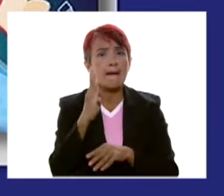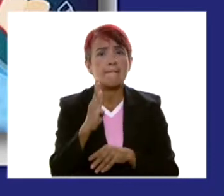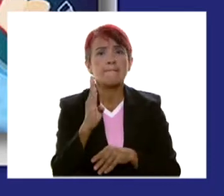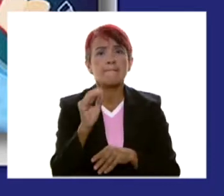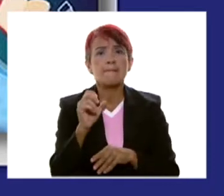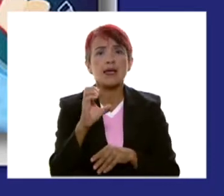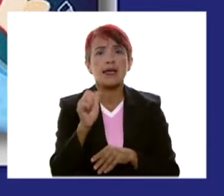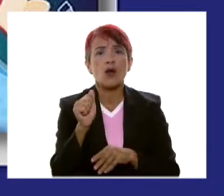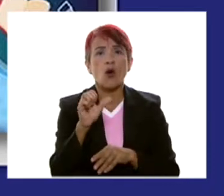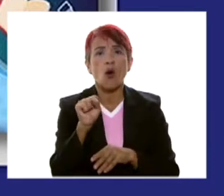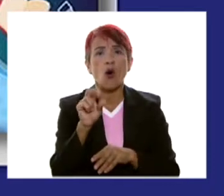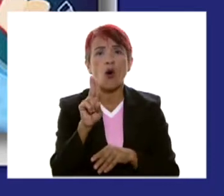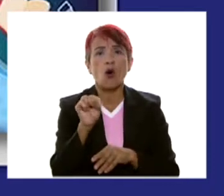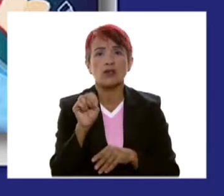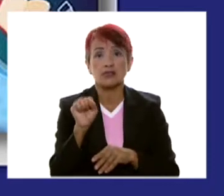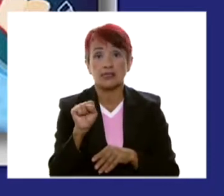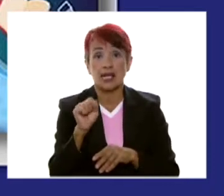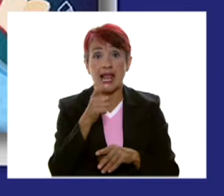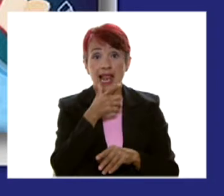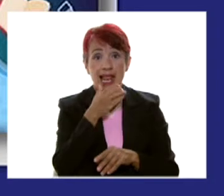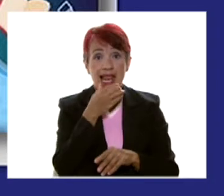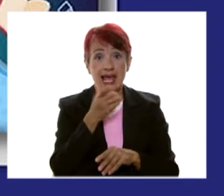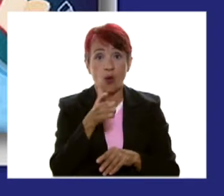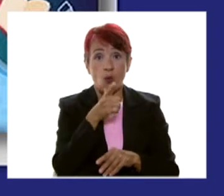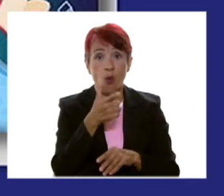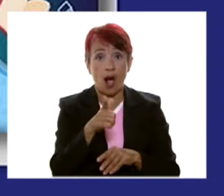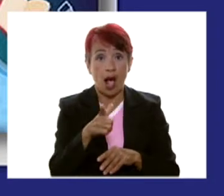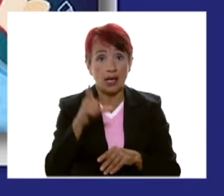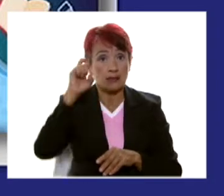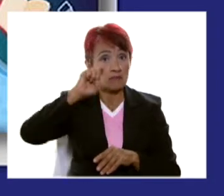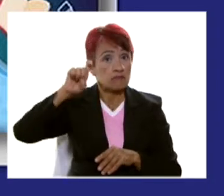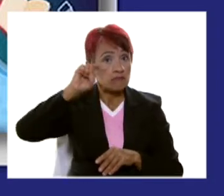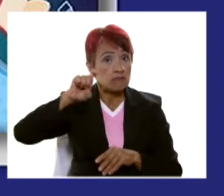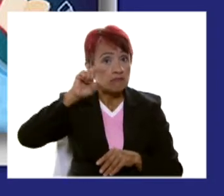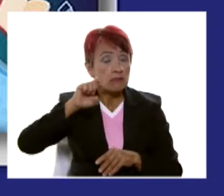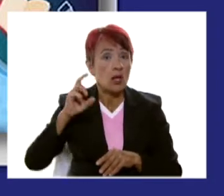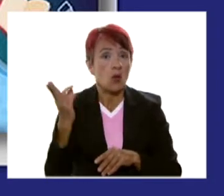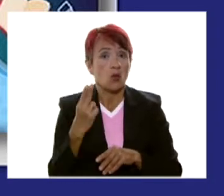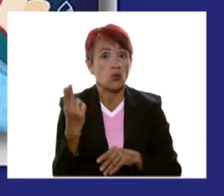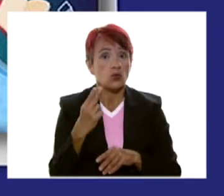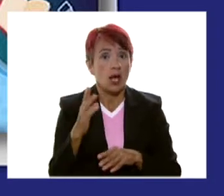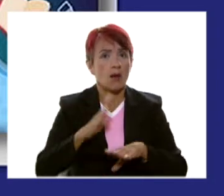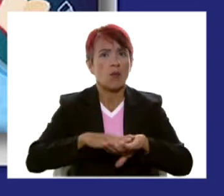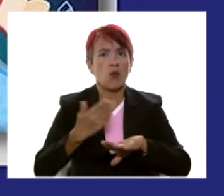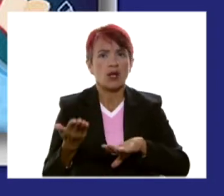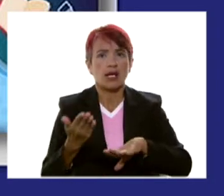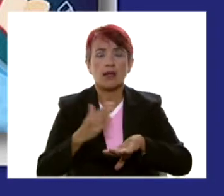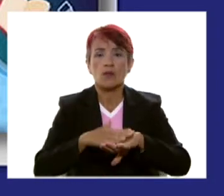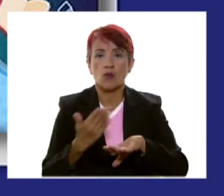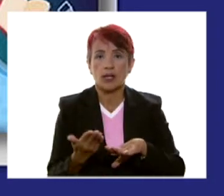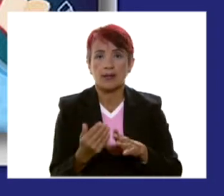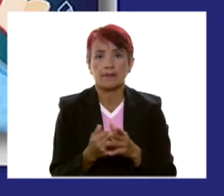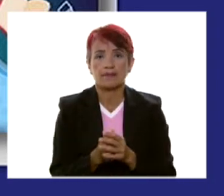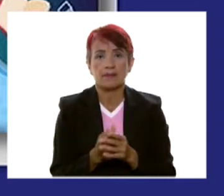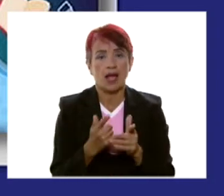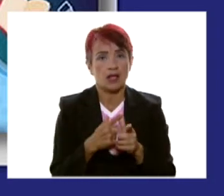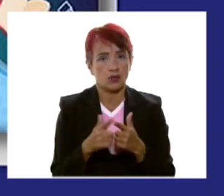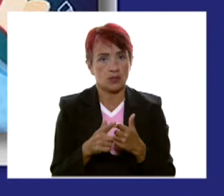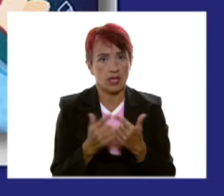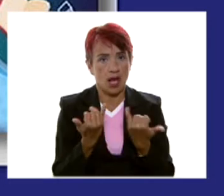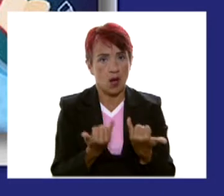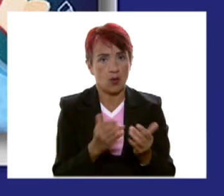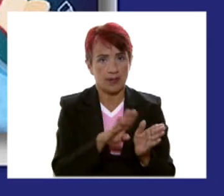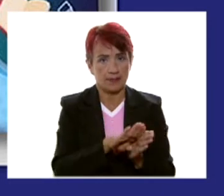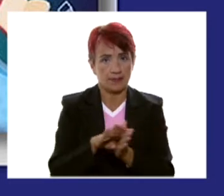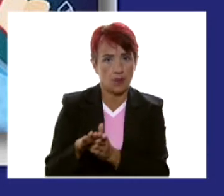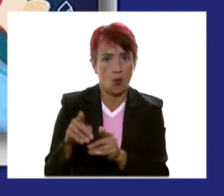En castellano ya los profesores más o menos le dieron ciertas orientaciones de cuándo se utiliza un por qué y otro no. Entonces, tenemos los